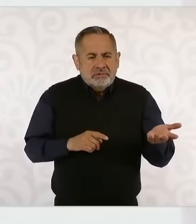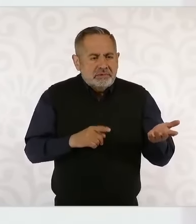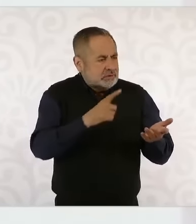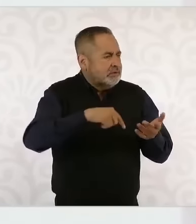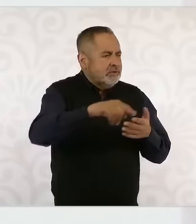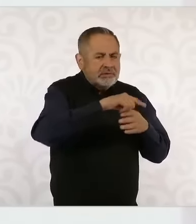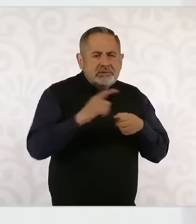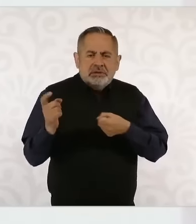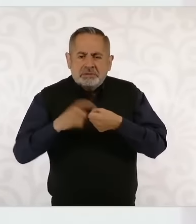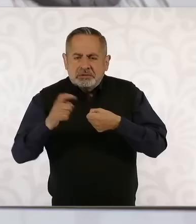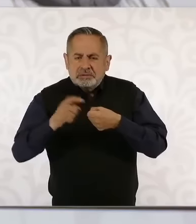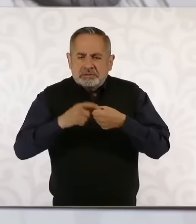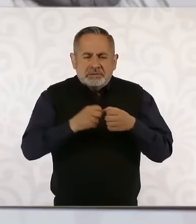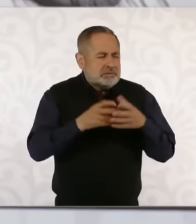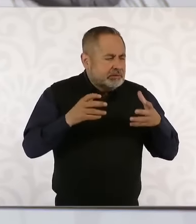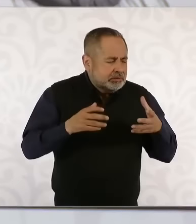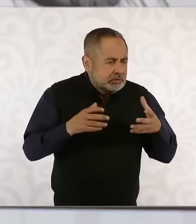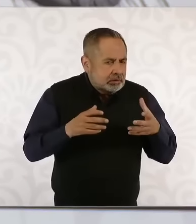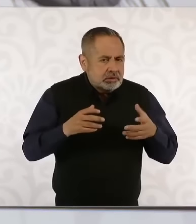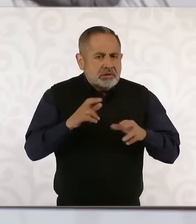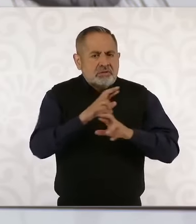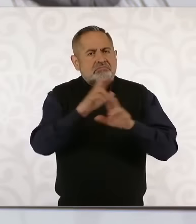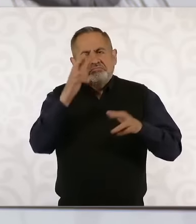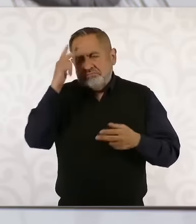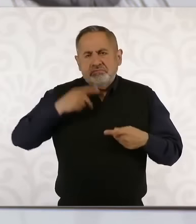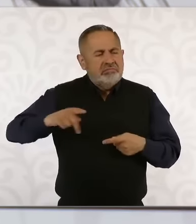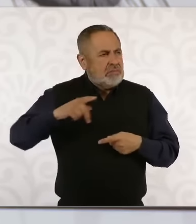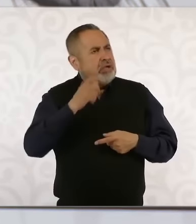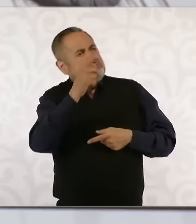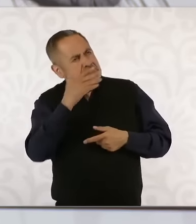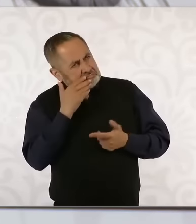seguidores o quien los ve, pues por el reconocimiento de la gente.